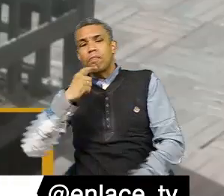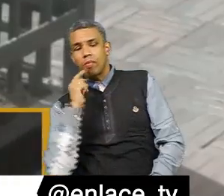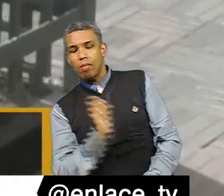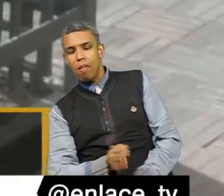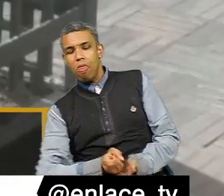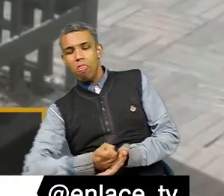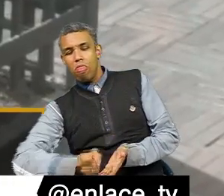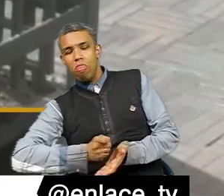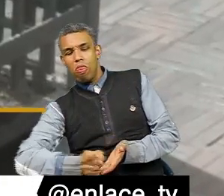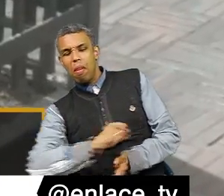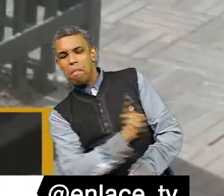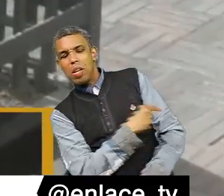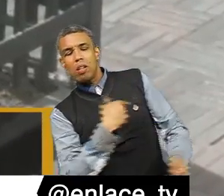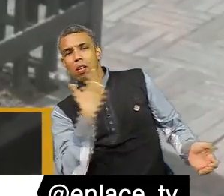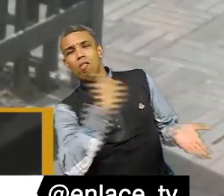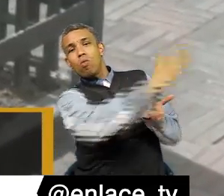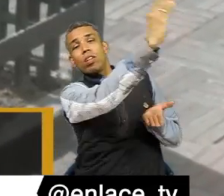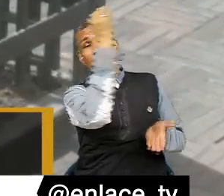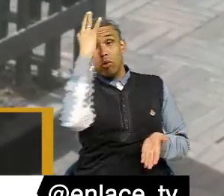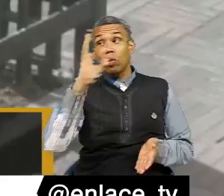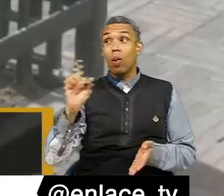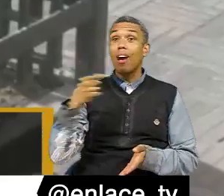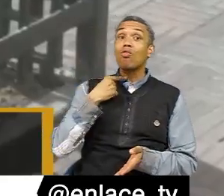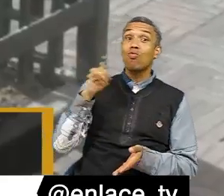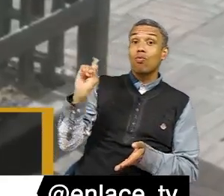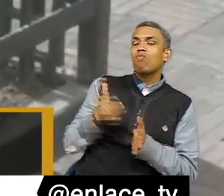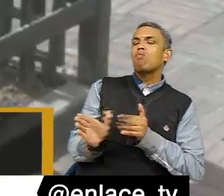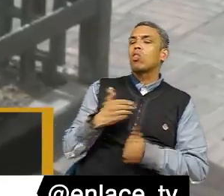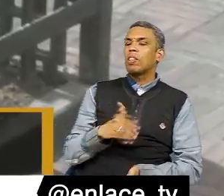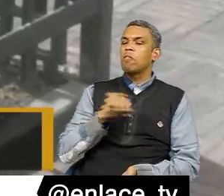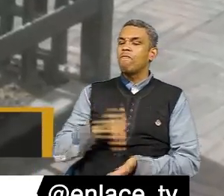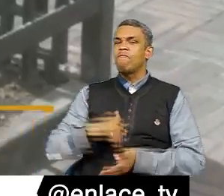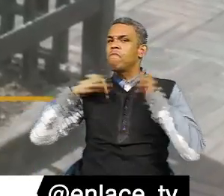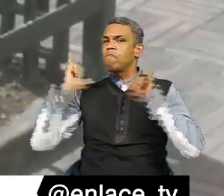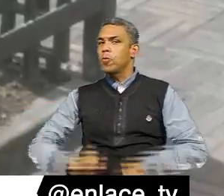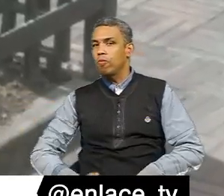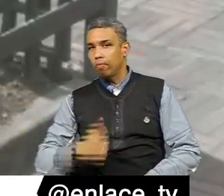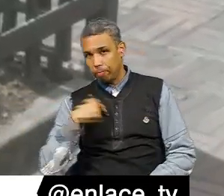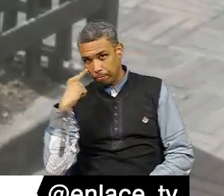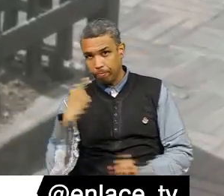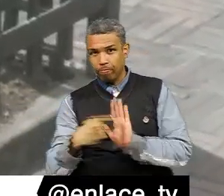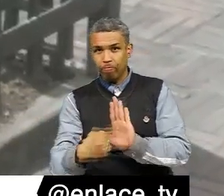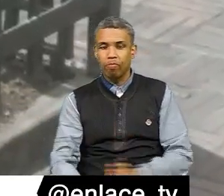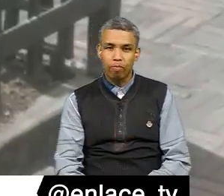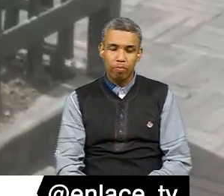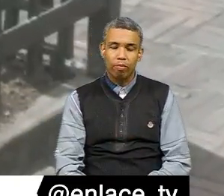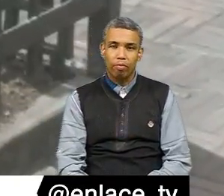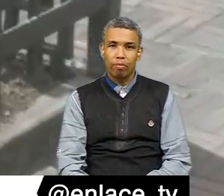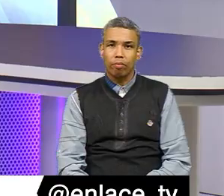haciendo. Angie asegura que su protesta continuará hasta ser escuchada por los magistrados de la Corte Suprema de Justicia.